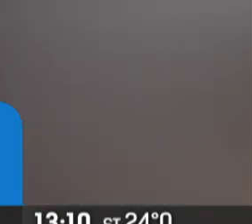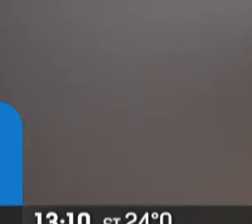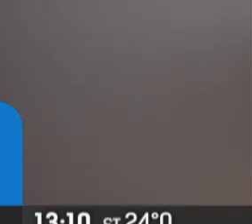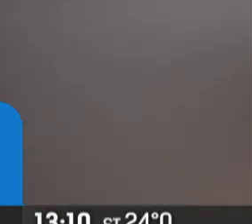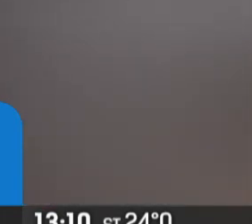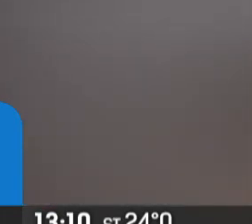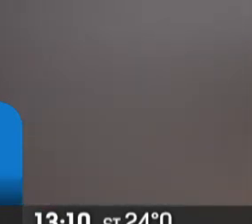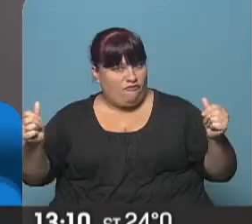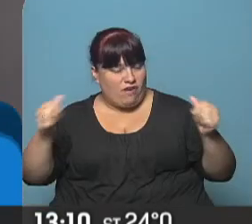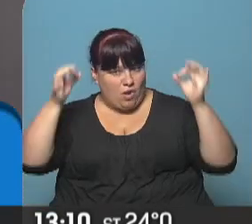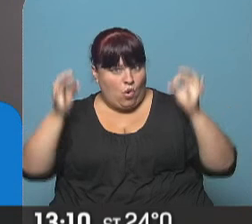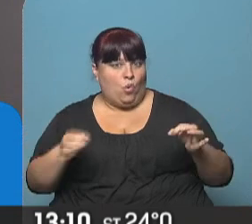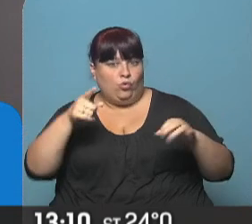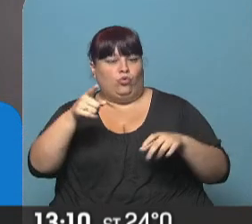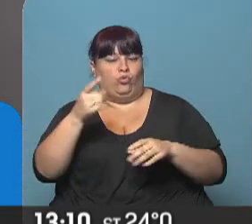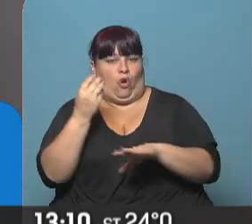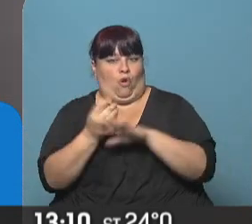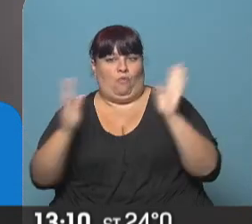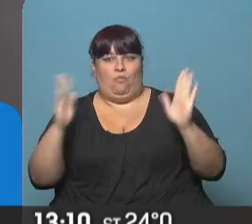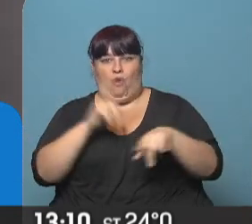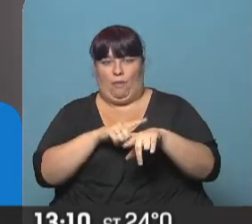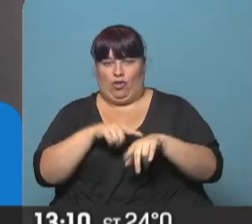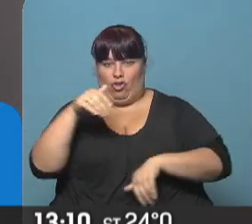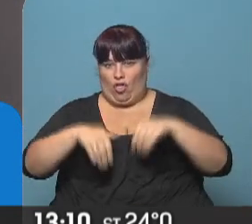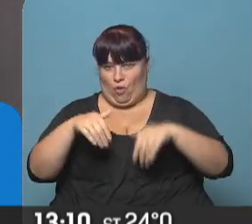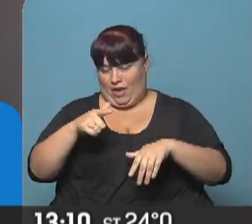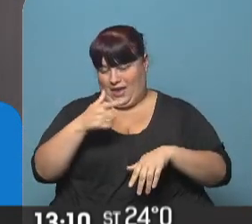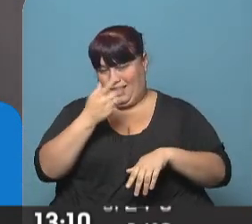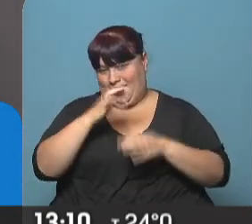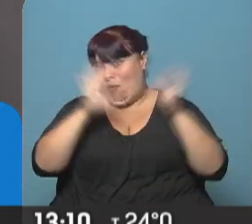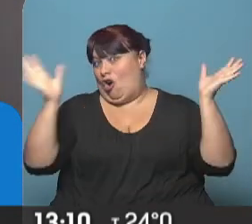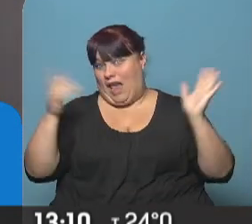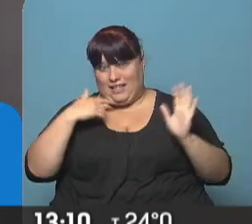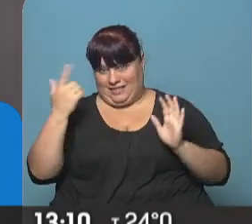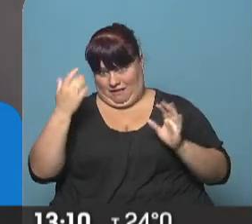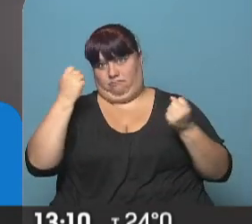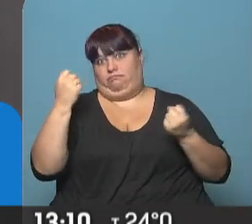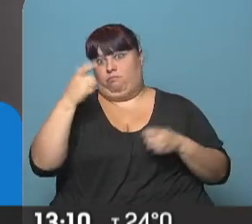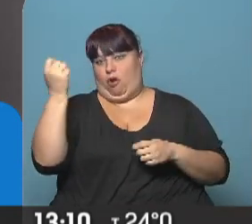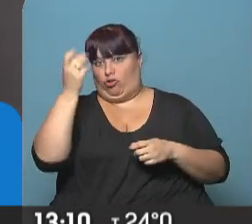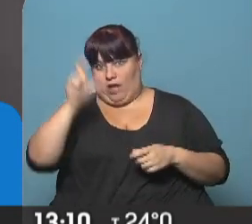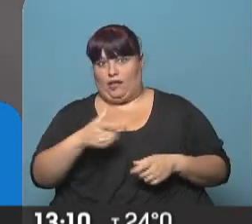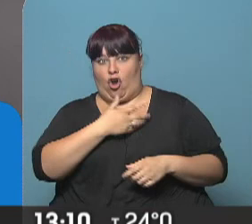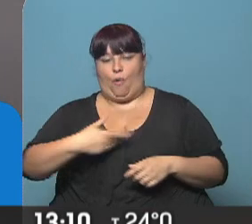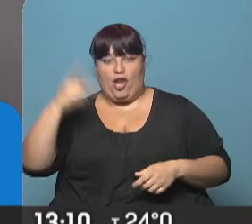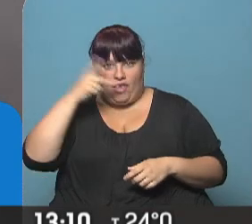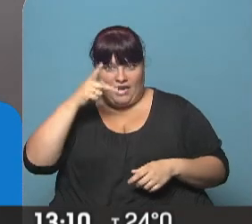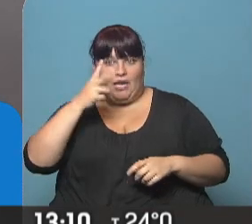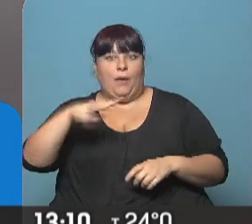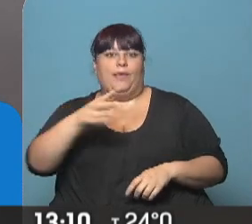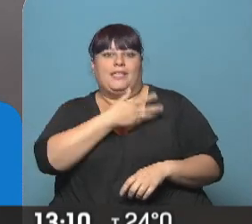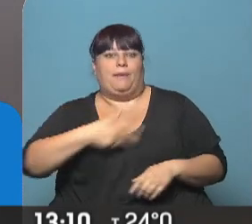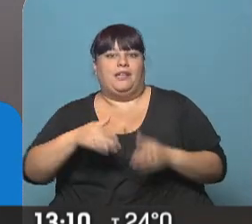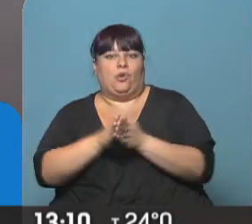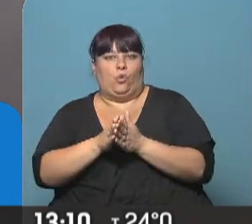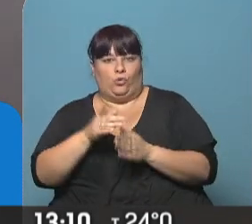cuando finalizó justamente su periodo electoral en democracia, como hombre fuerte del gobierno kirchnerista como vicepresidente